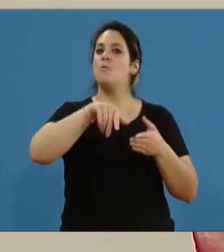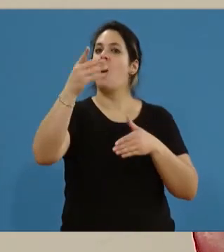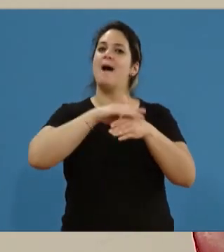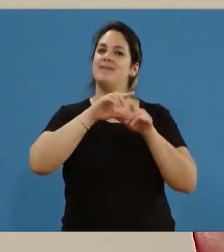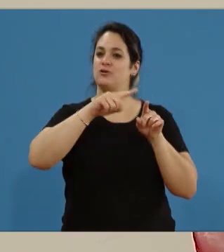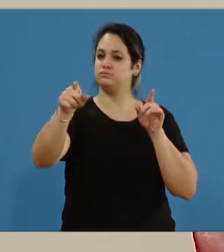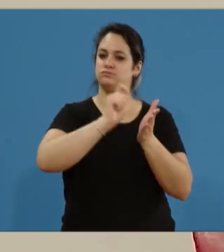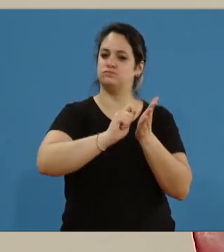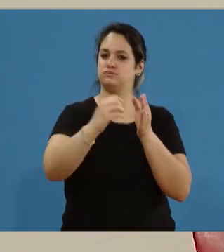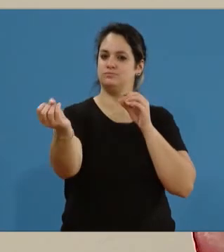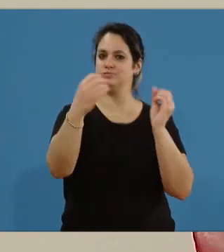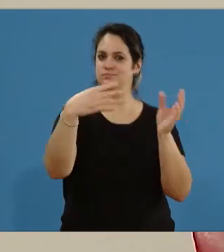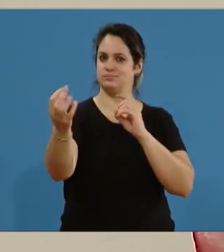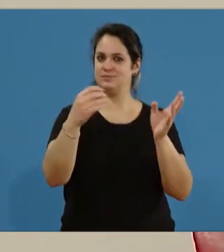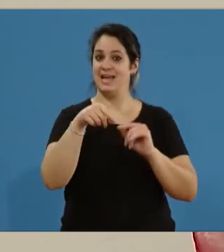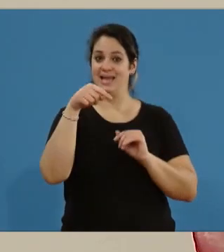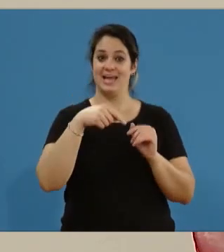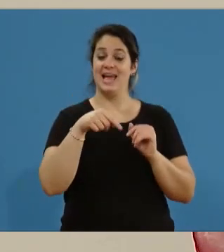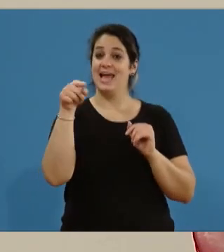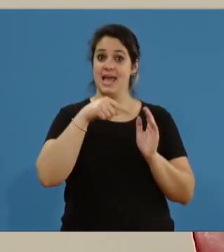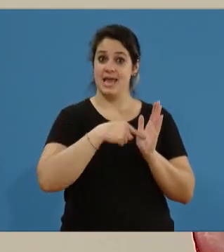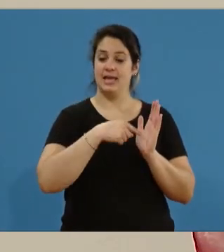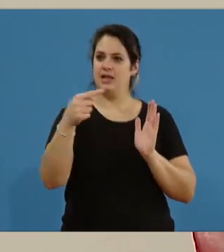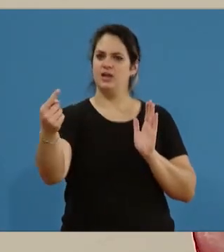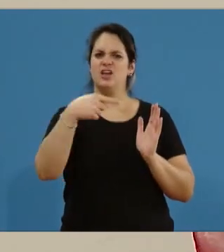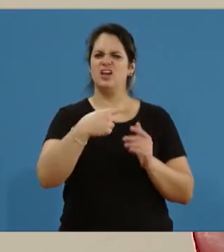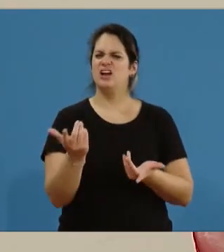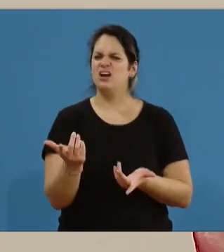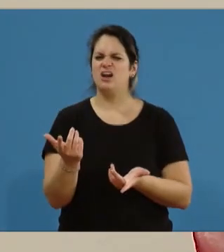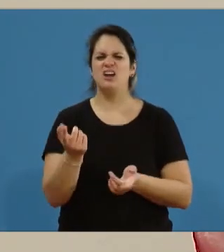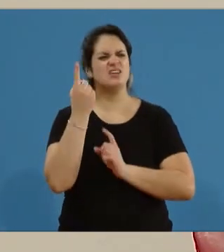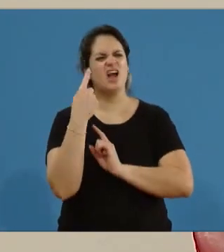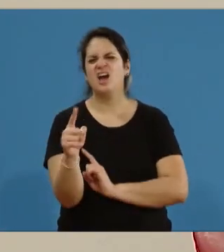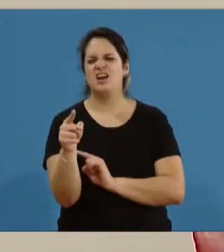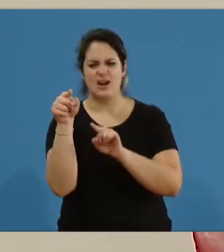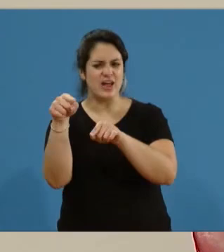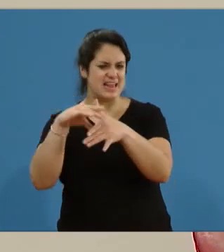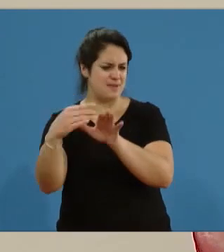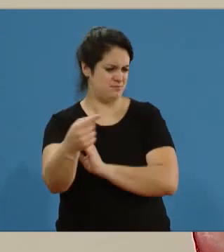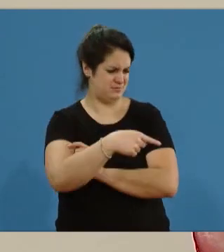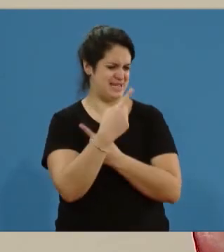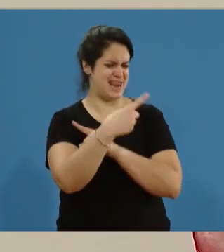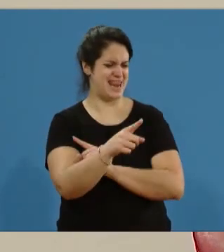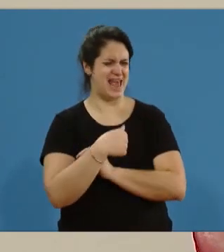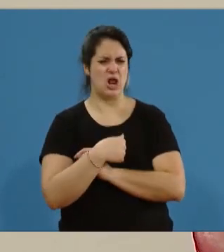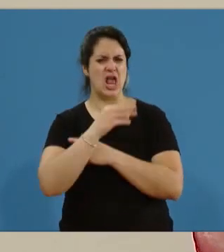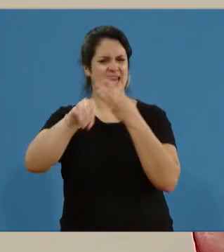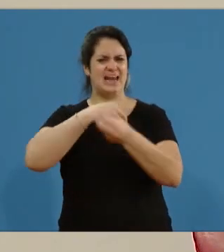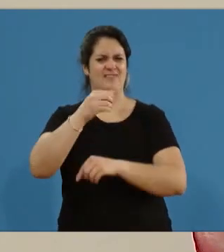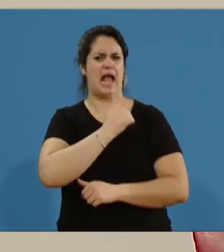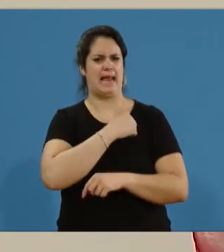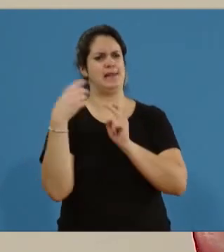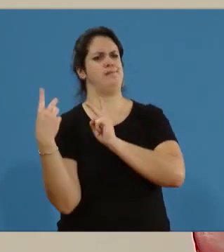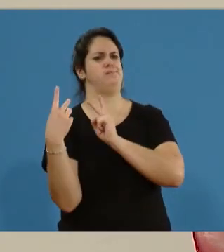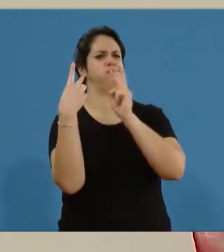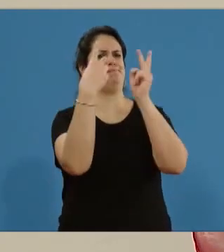Miguel y este le dejó una carta que le dijo que le sonaba muy extraño que toda la familia se